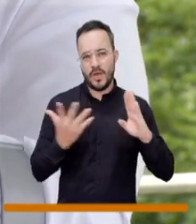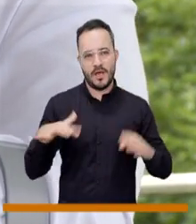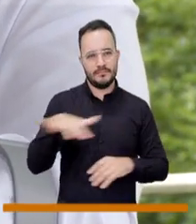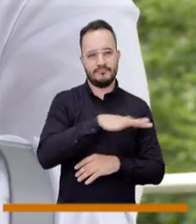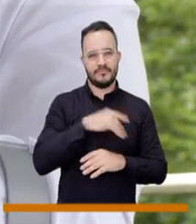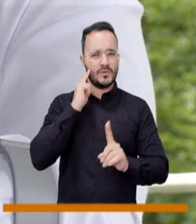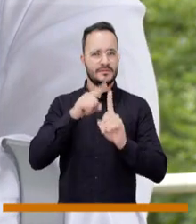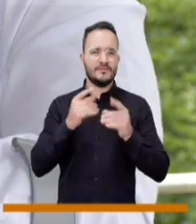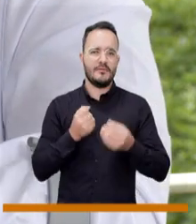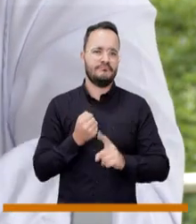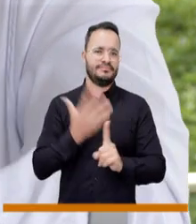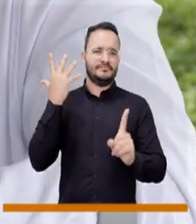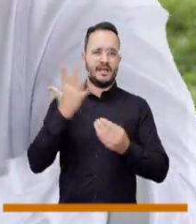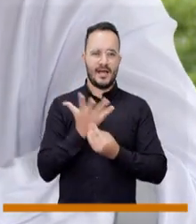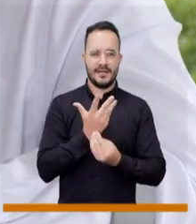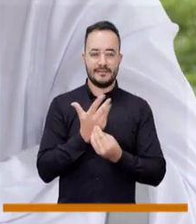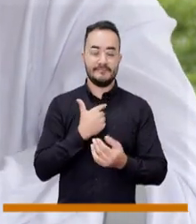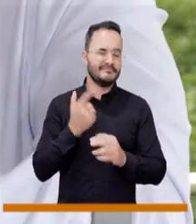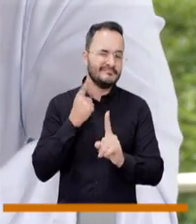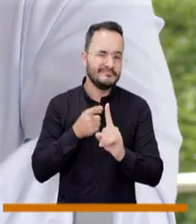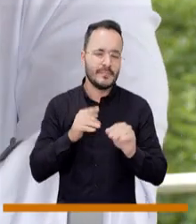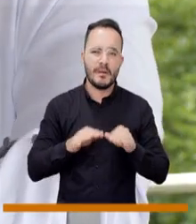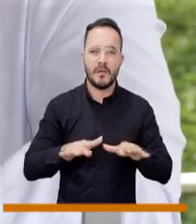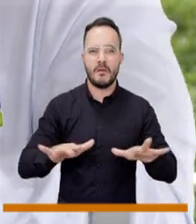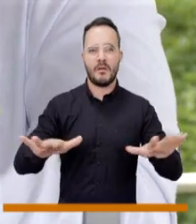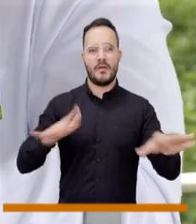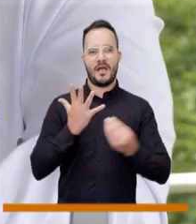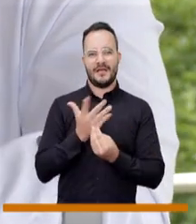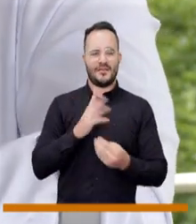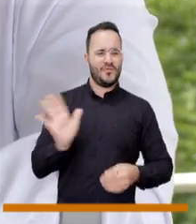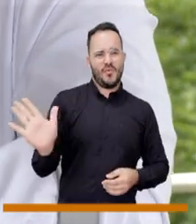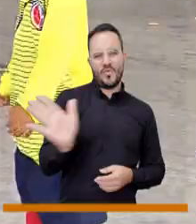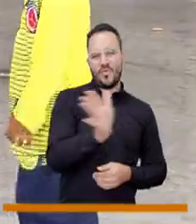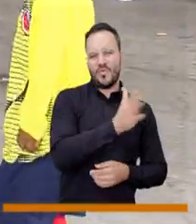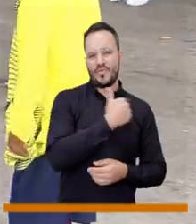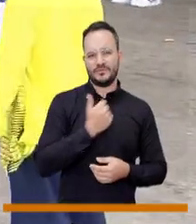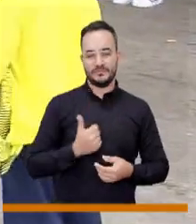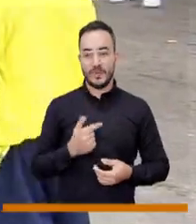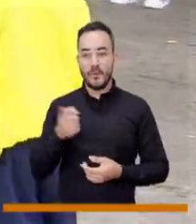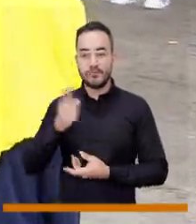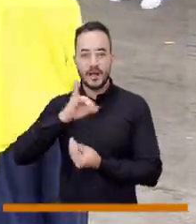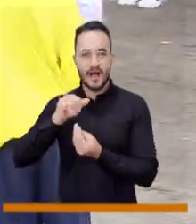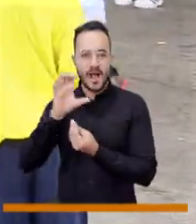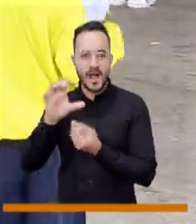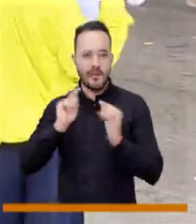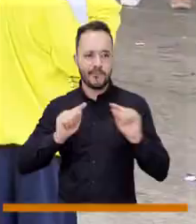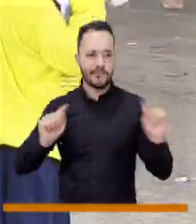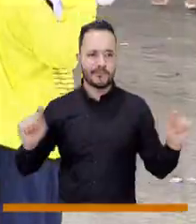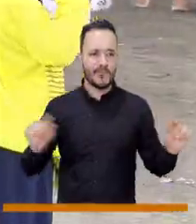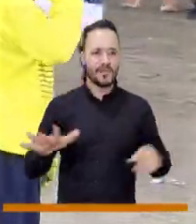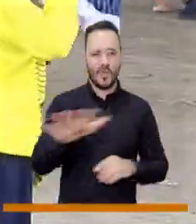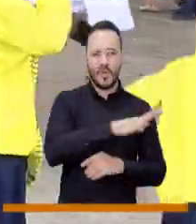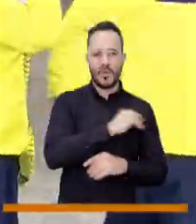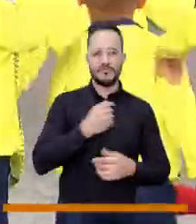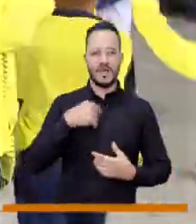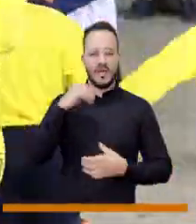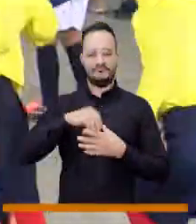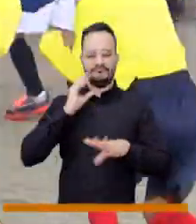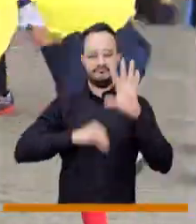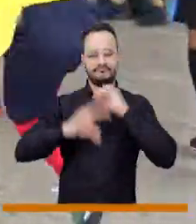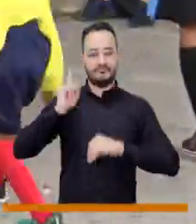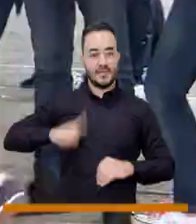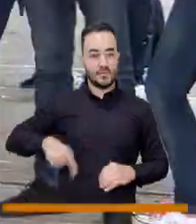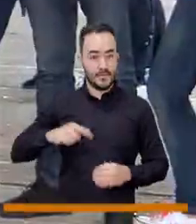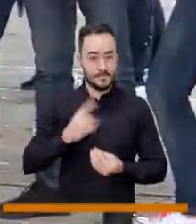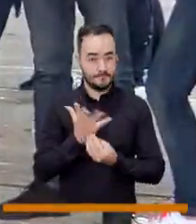de creatividad y arte, donde queremos que llegue el arte a todos los rincones de la ciudad, que las juntas de acción comunal se conviertan en escuelas